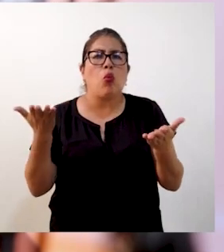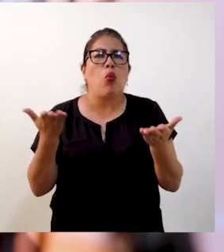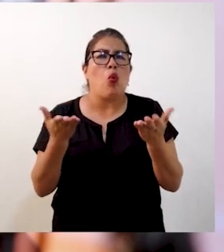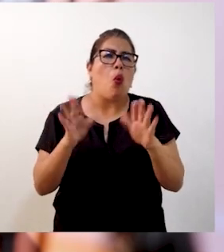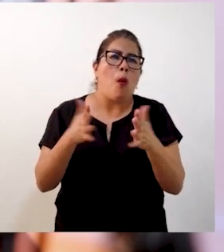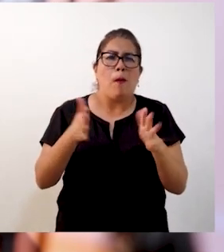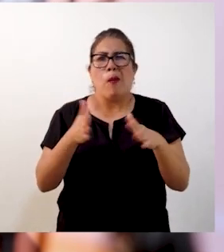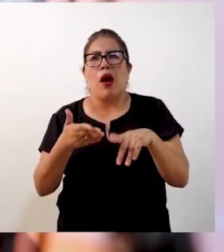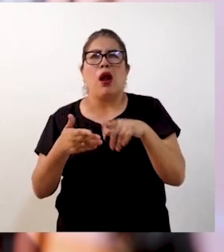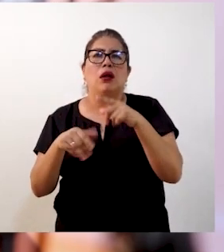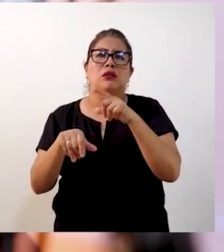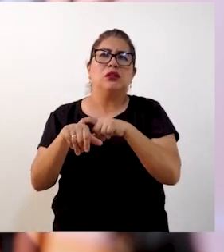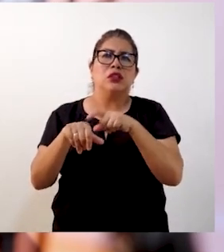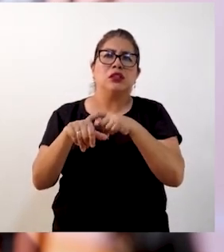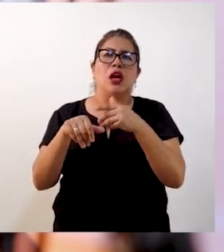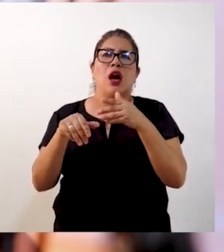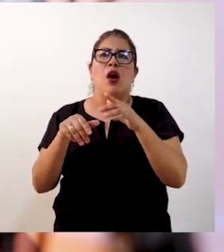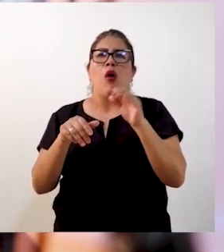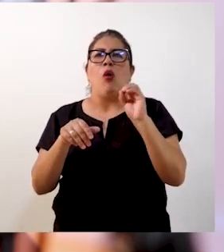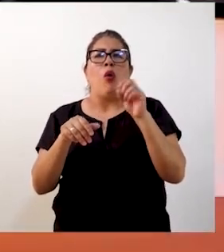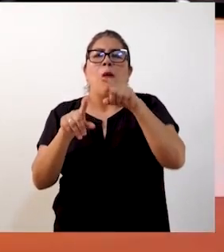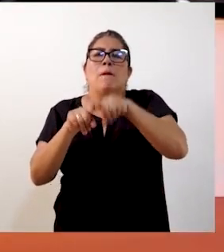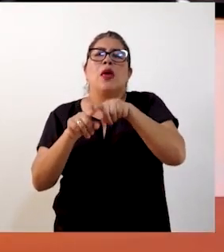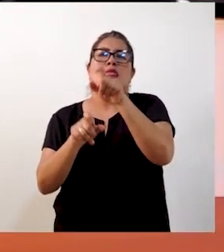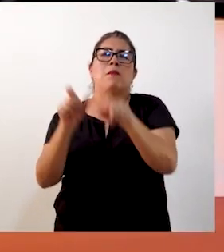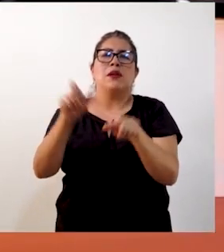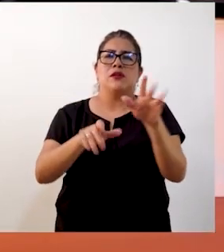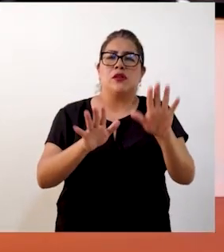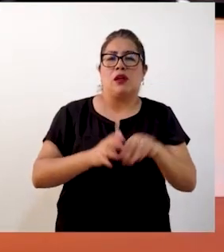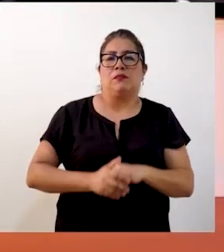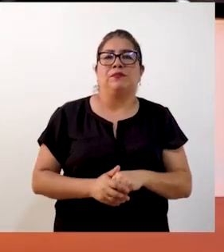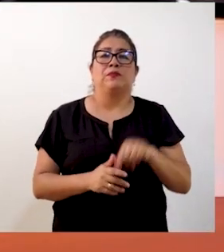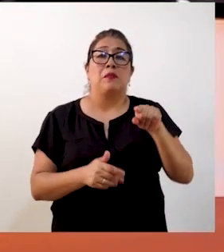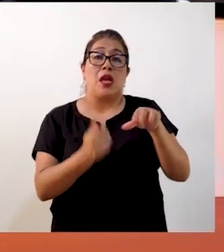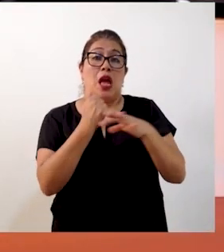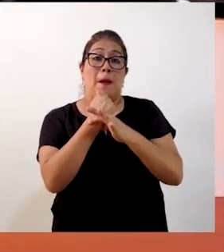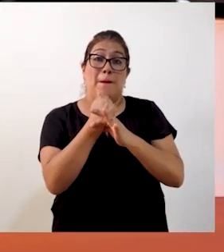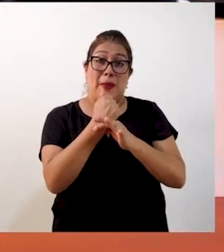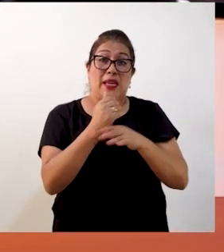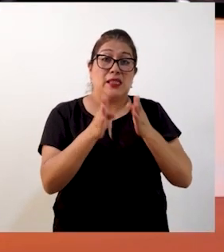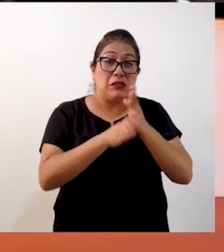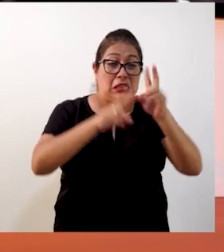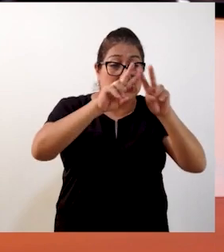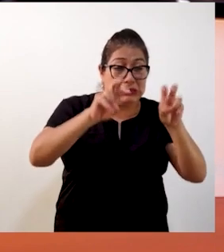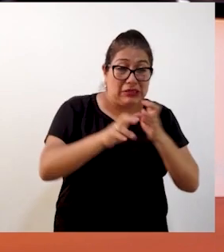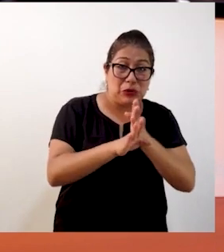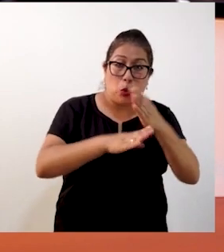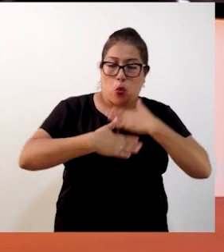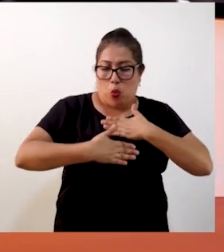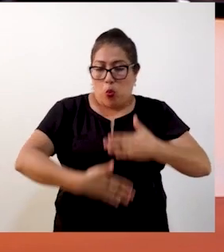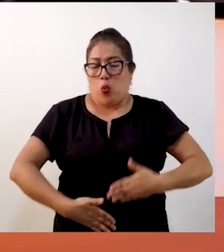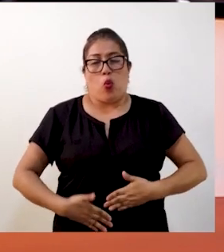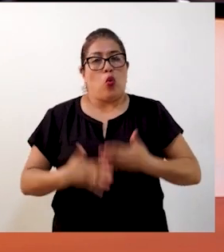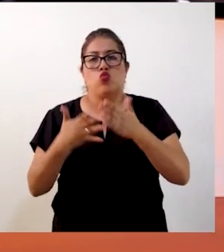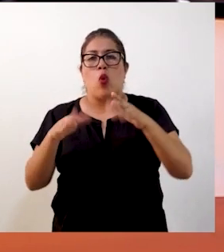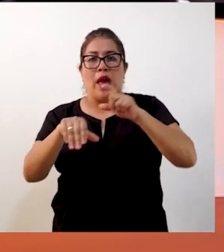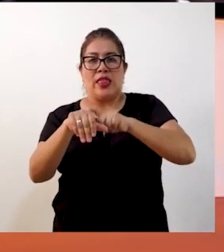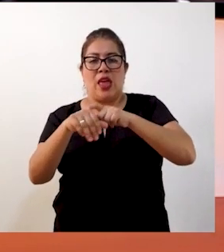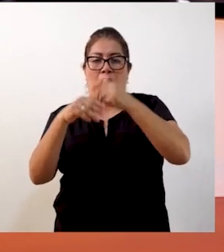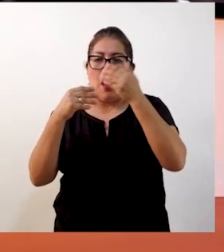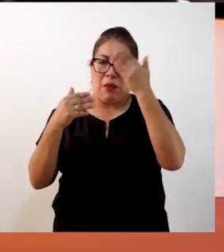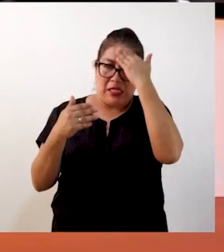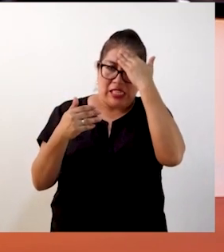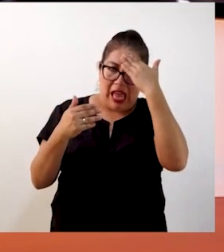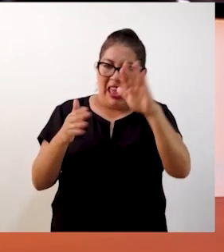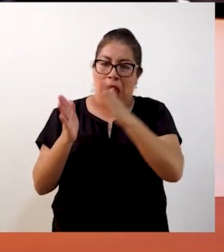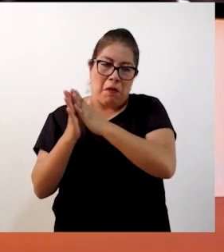sui generis, muy personal. En medicina no existen los plazos exactos, sino los promedios estadísticos.